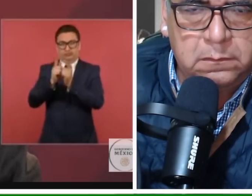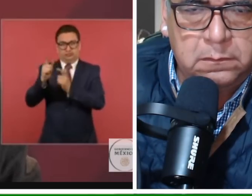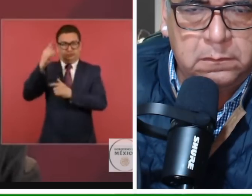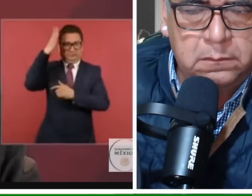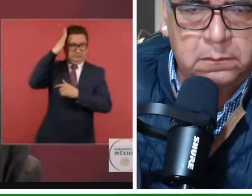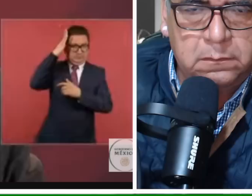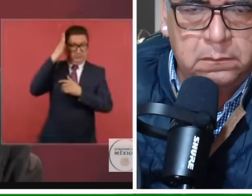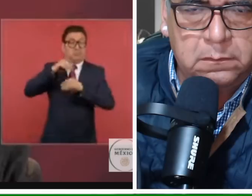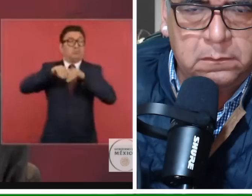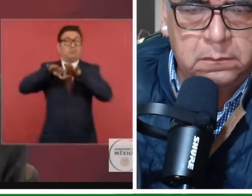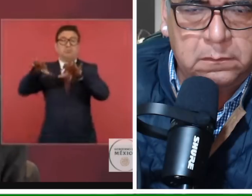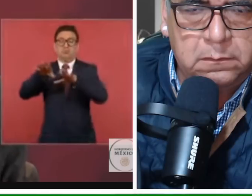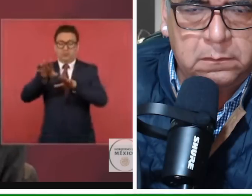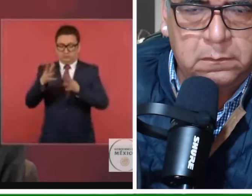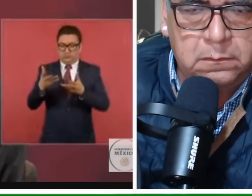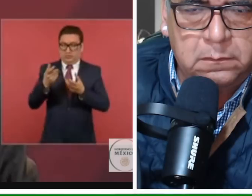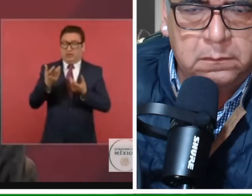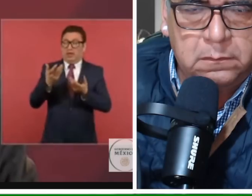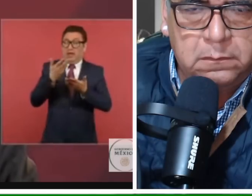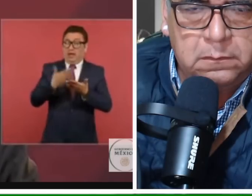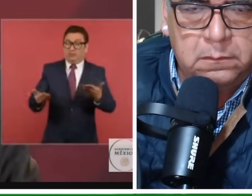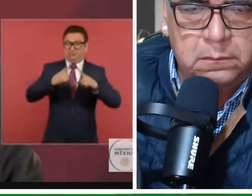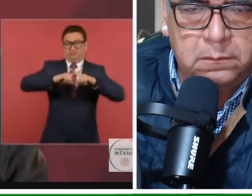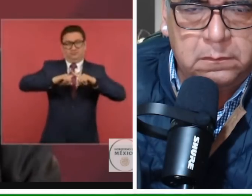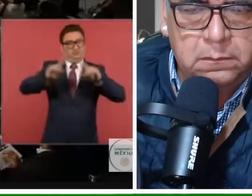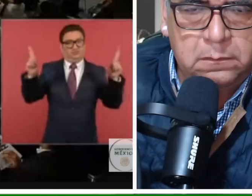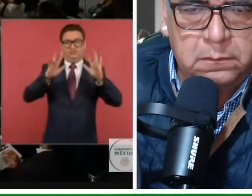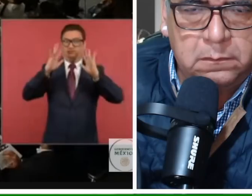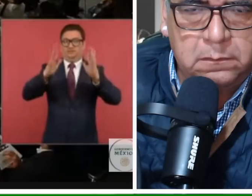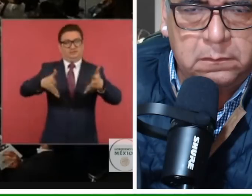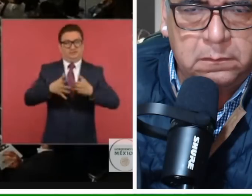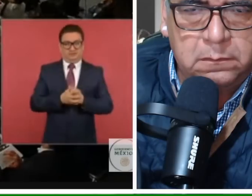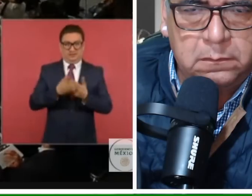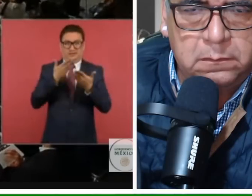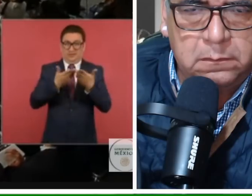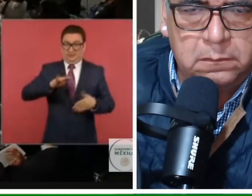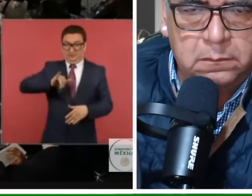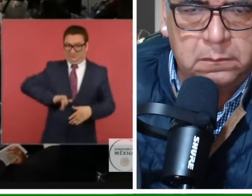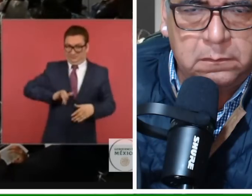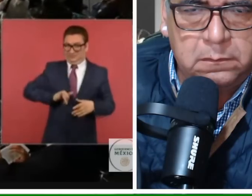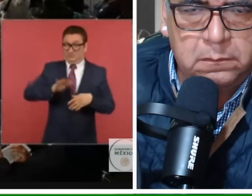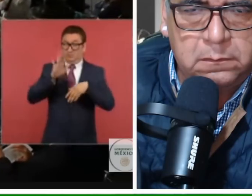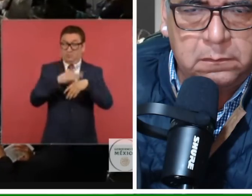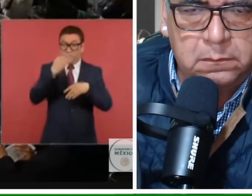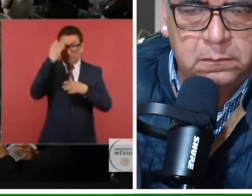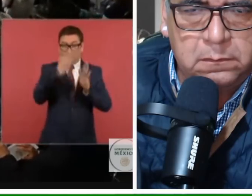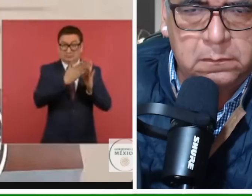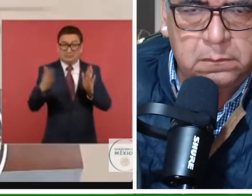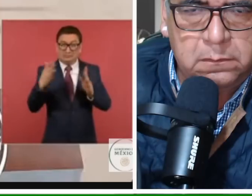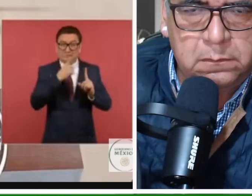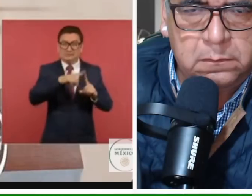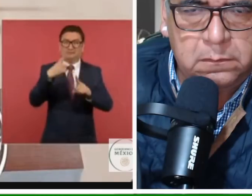Ahora ya no. Entonces sí estamos viviendo un momento interesante en eso. Es